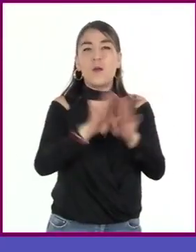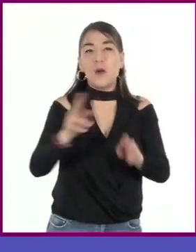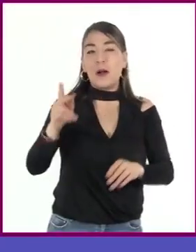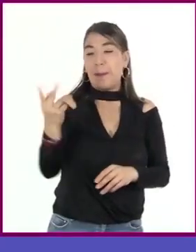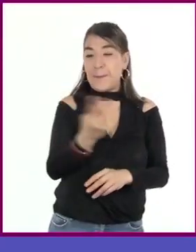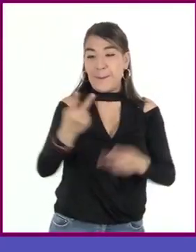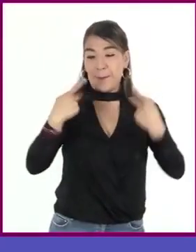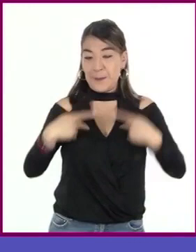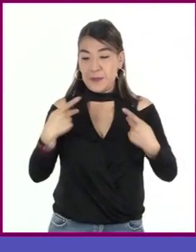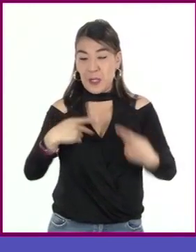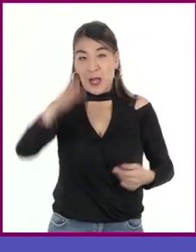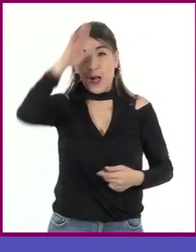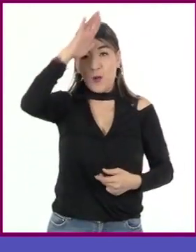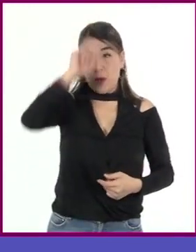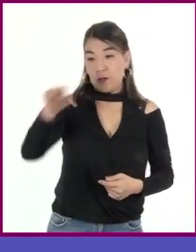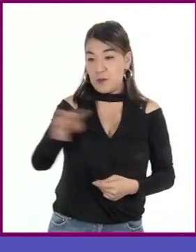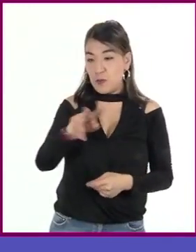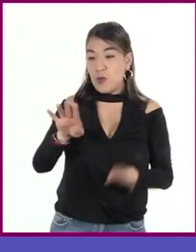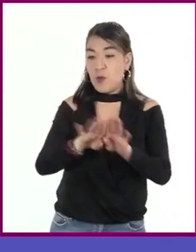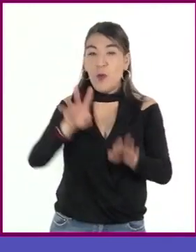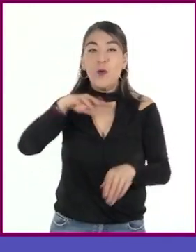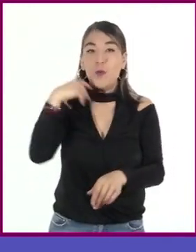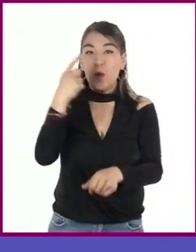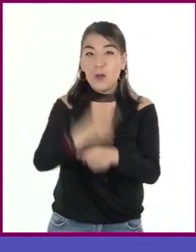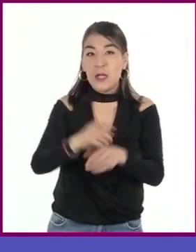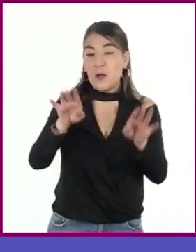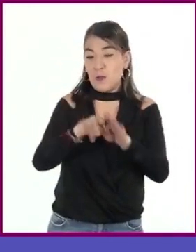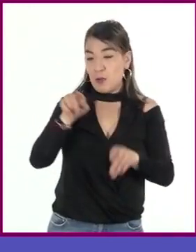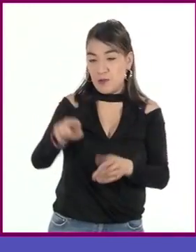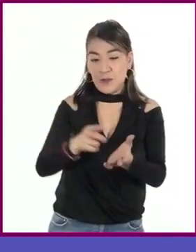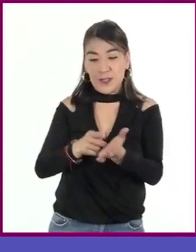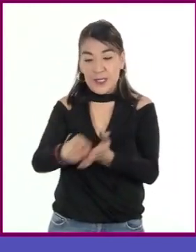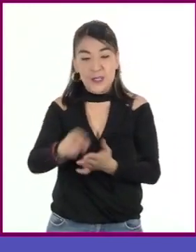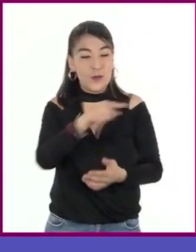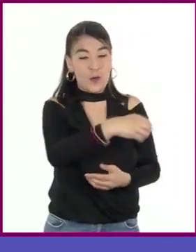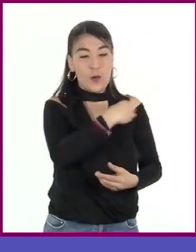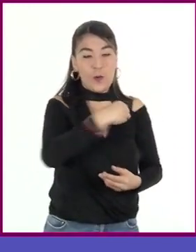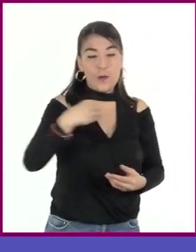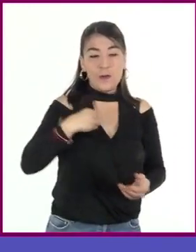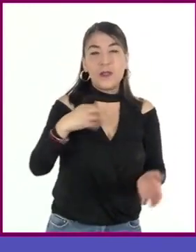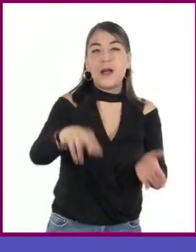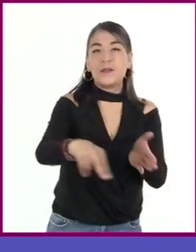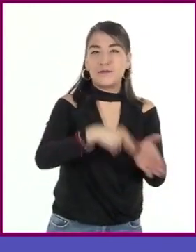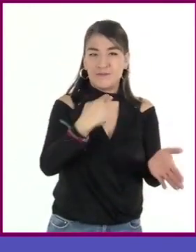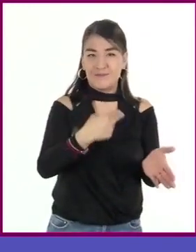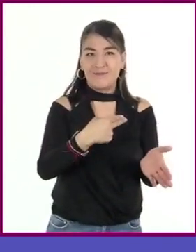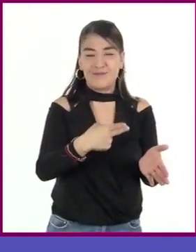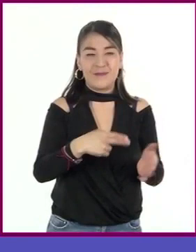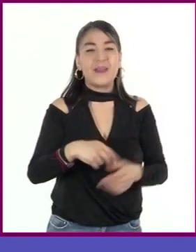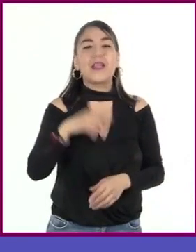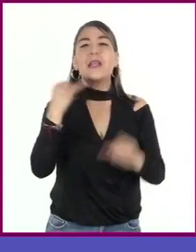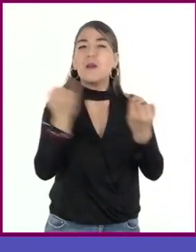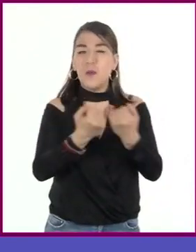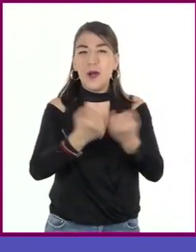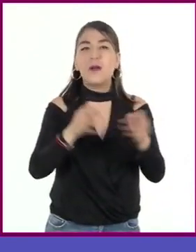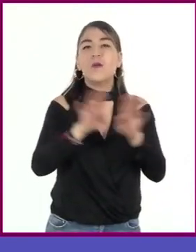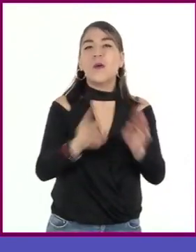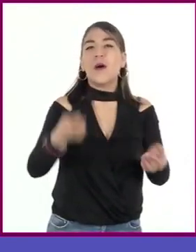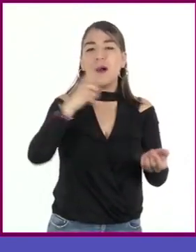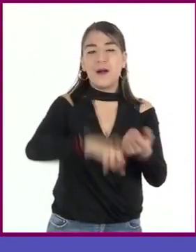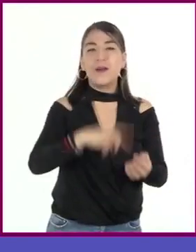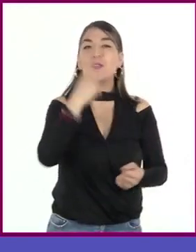que crea o transmite derechos y obligaciones a las partes que lo suscriben. Posee 2